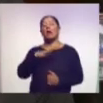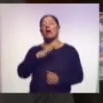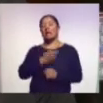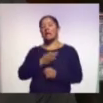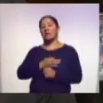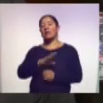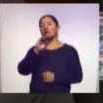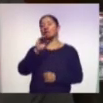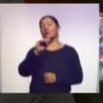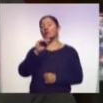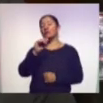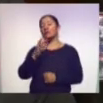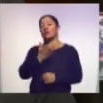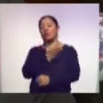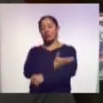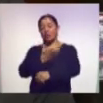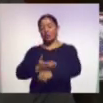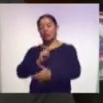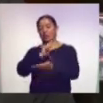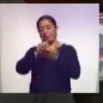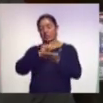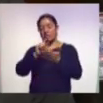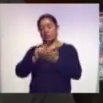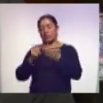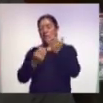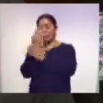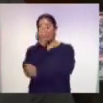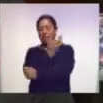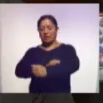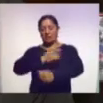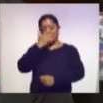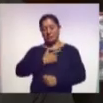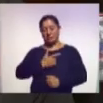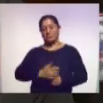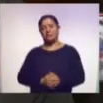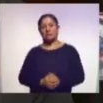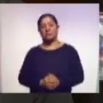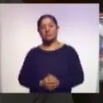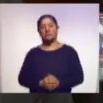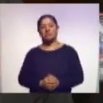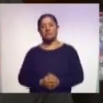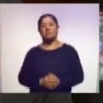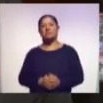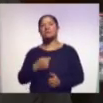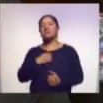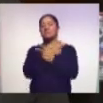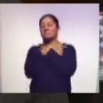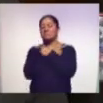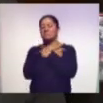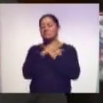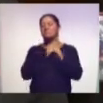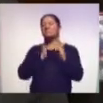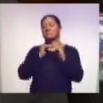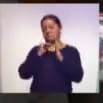compañeros nuestros que trabajan en limpieza en los tres turnos. Y entonces hemos dado vacaciones muy escalonadas,